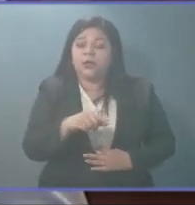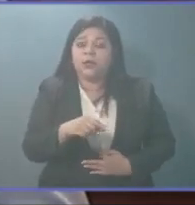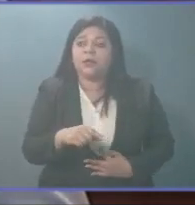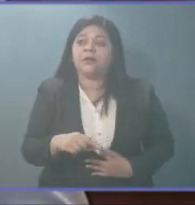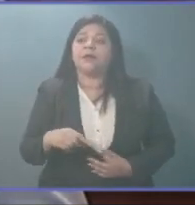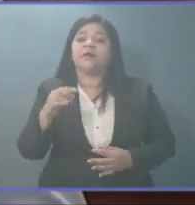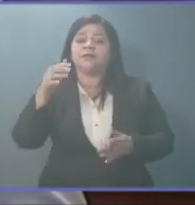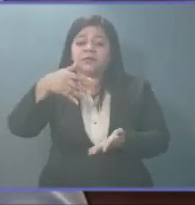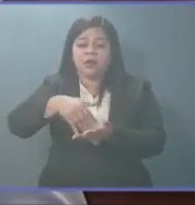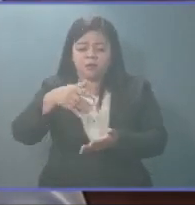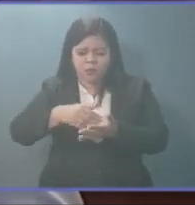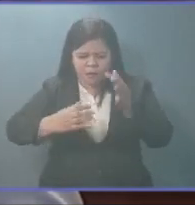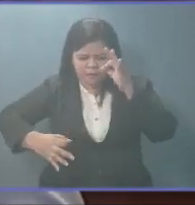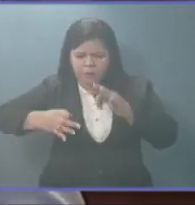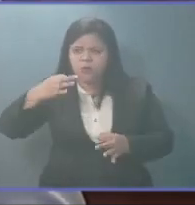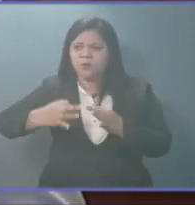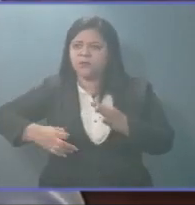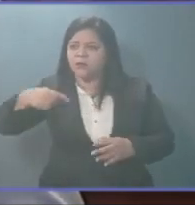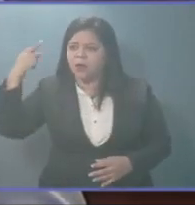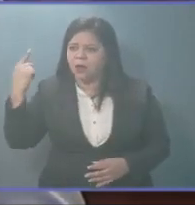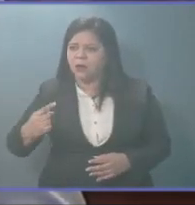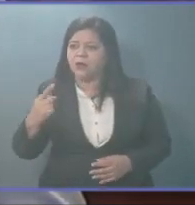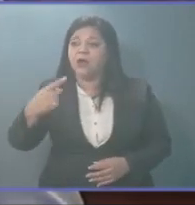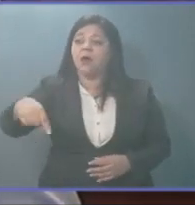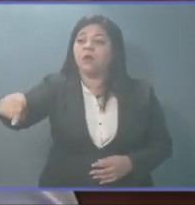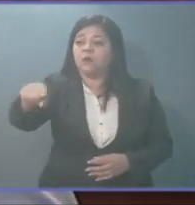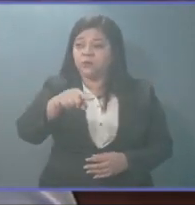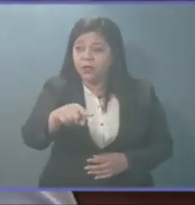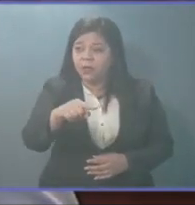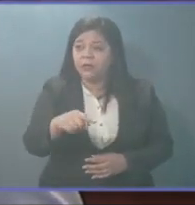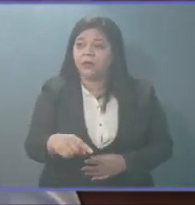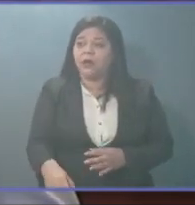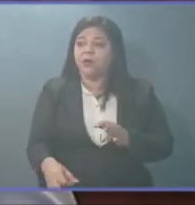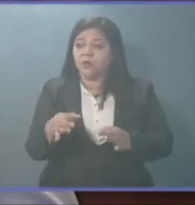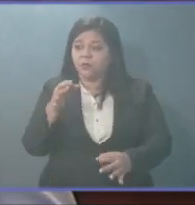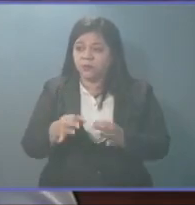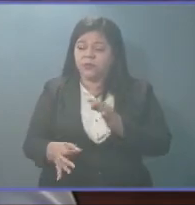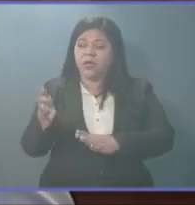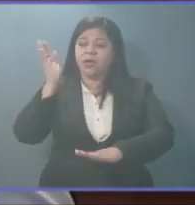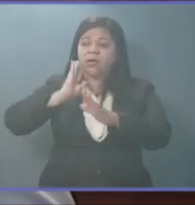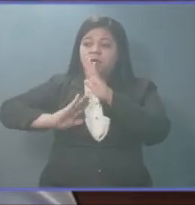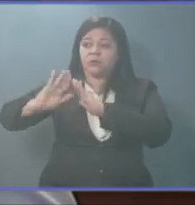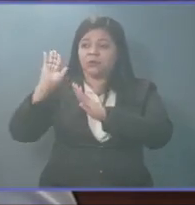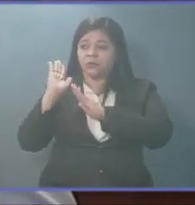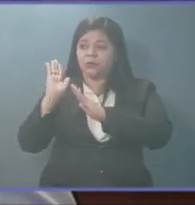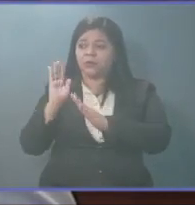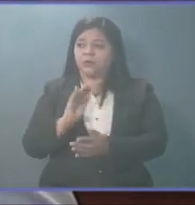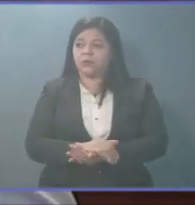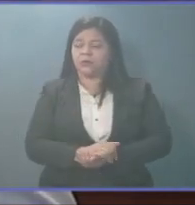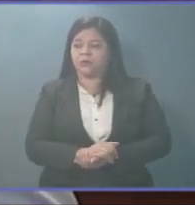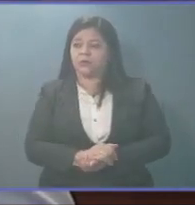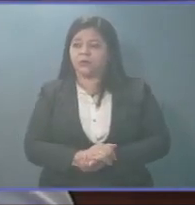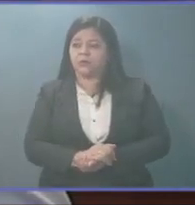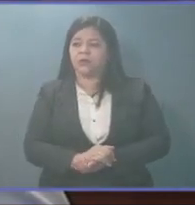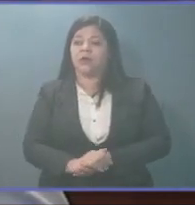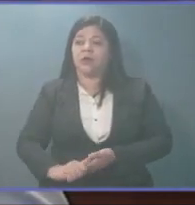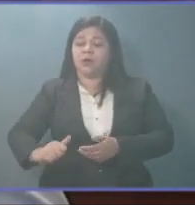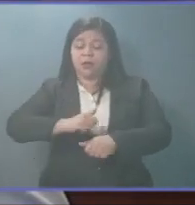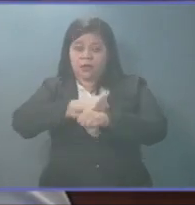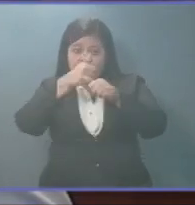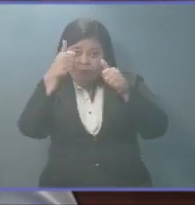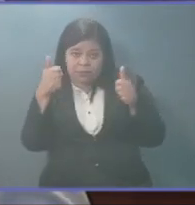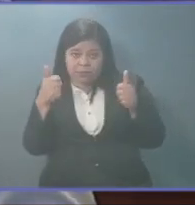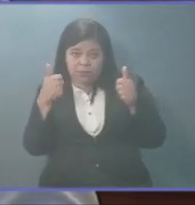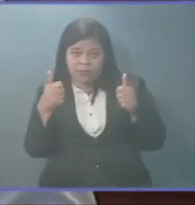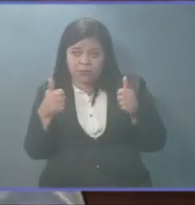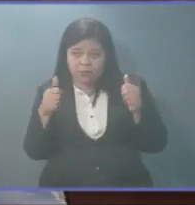va a juzgar el pueblo salvadoreño, a ustedes los va a juzgar la historia misma. Esta mañana, con